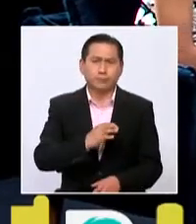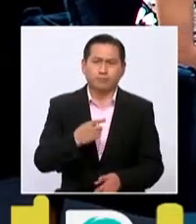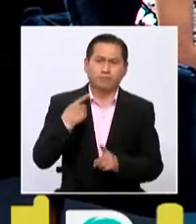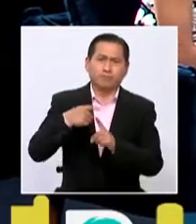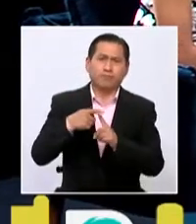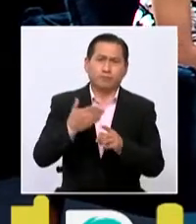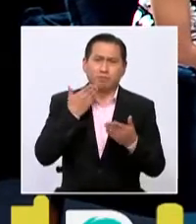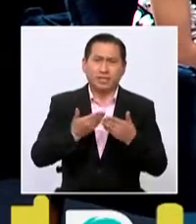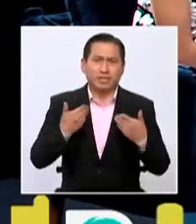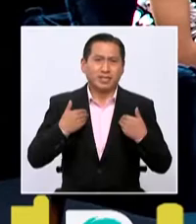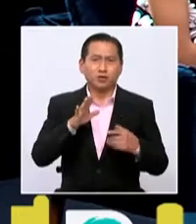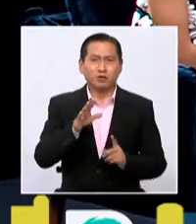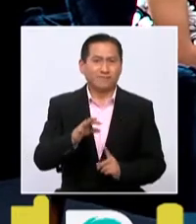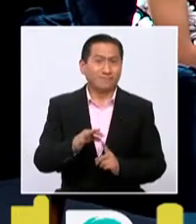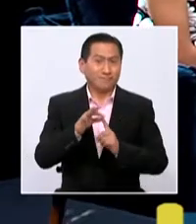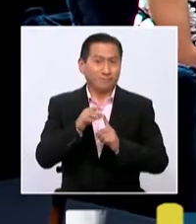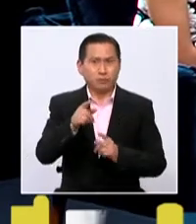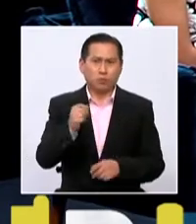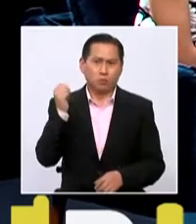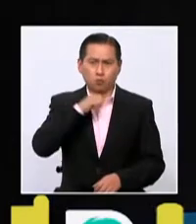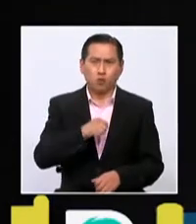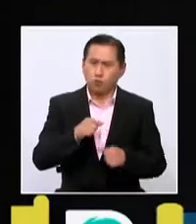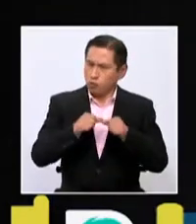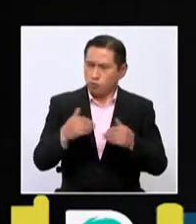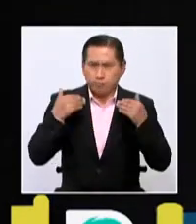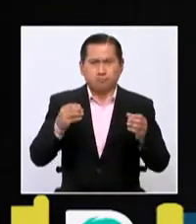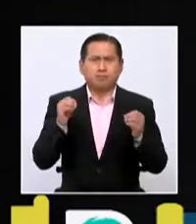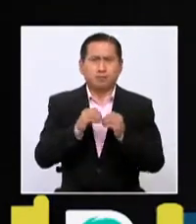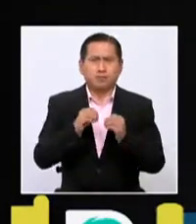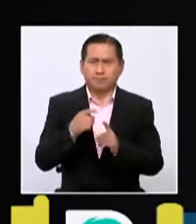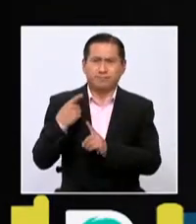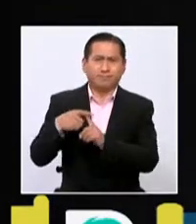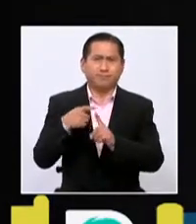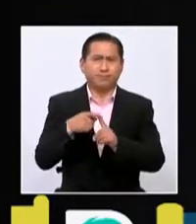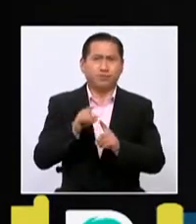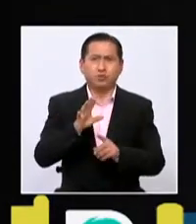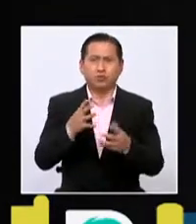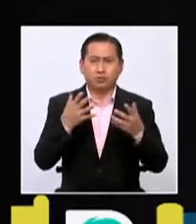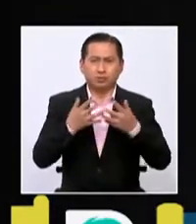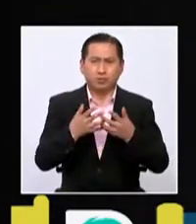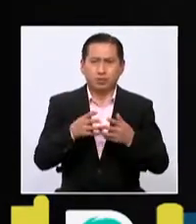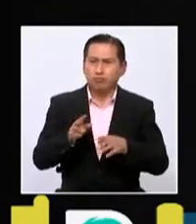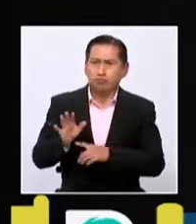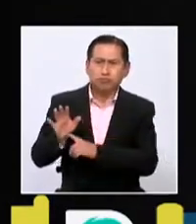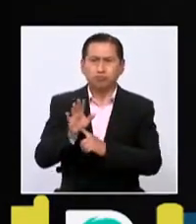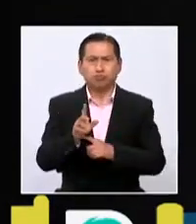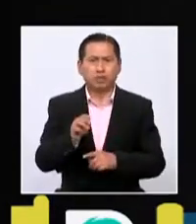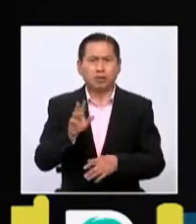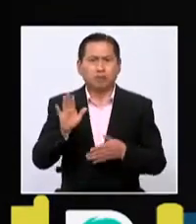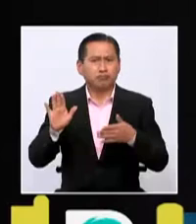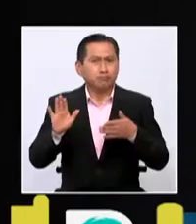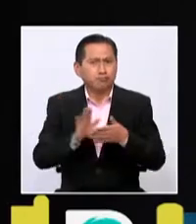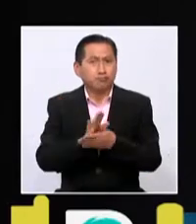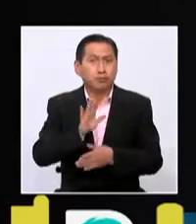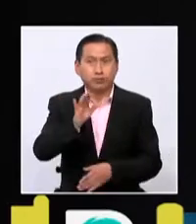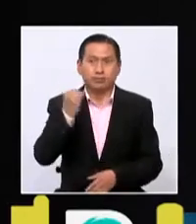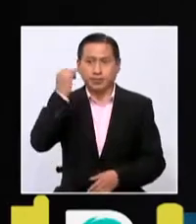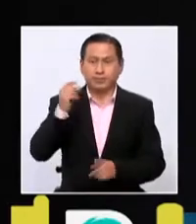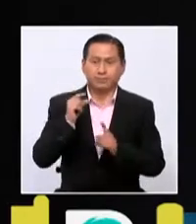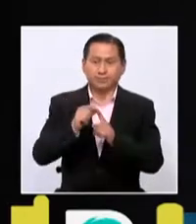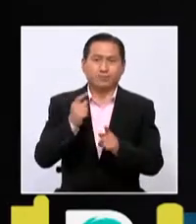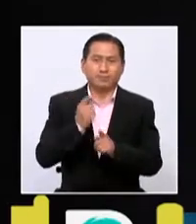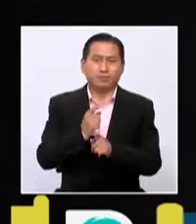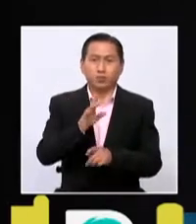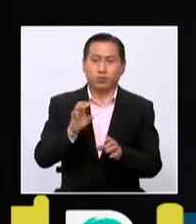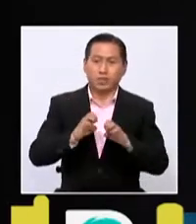onda que te caracteriza, por meterle, por seguirle dando a la empresa del entretenimiento desde la perspectiva que propones con las series,